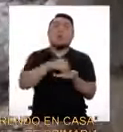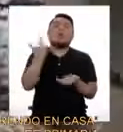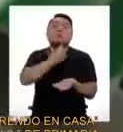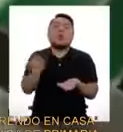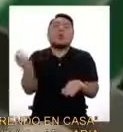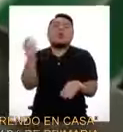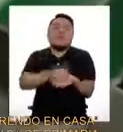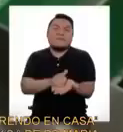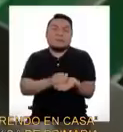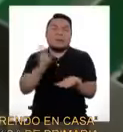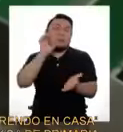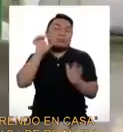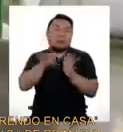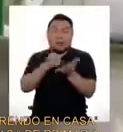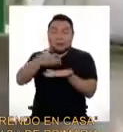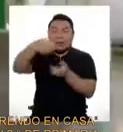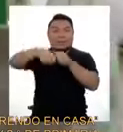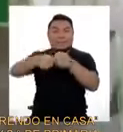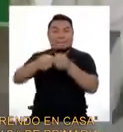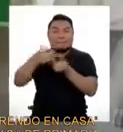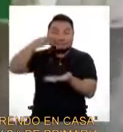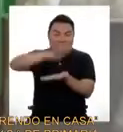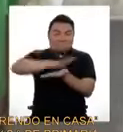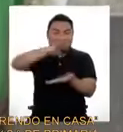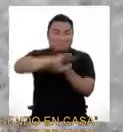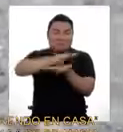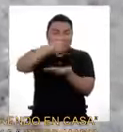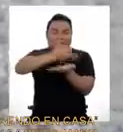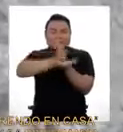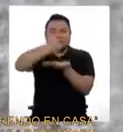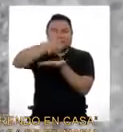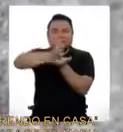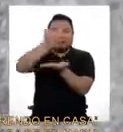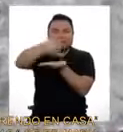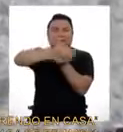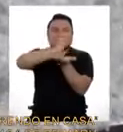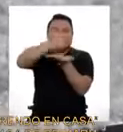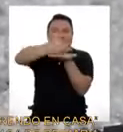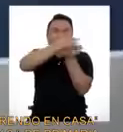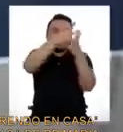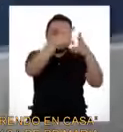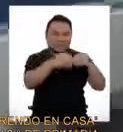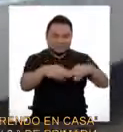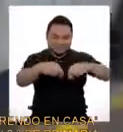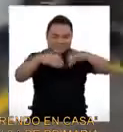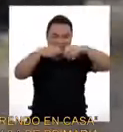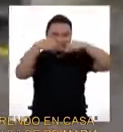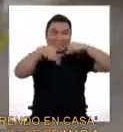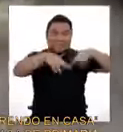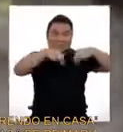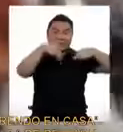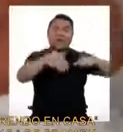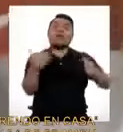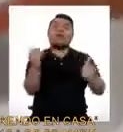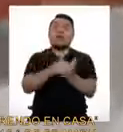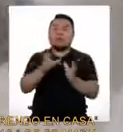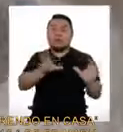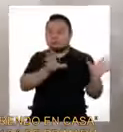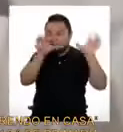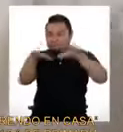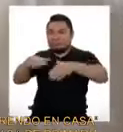de plástico, se carga en una máquina, se tritura en varias partes la botella y termina así, en forma de escamas. Las escamas pasan por una máquina para